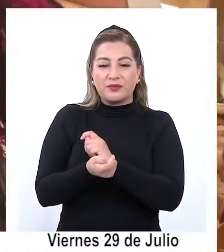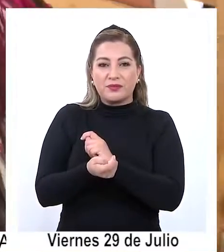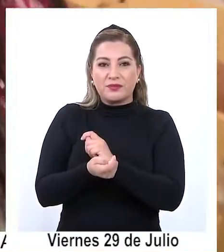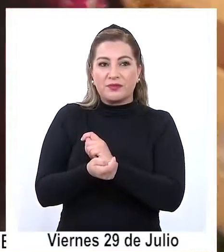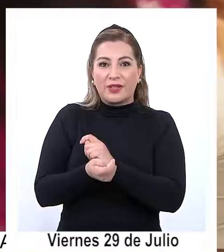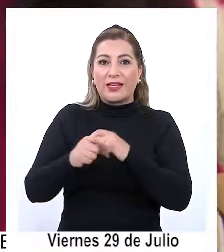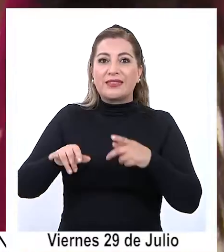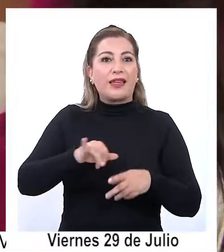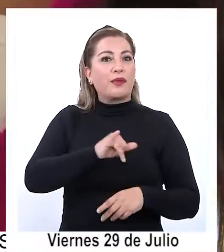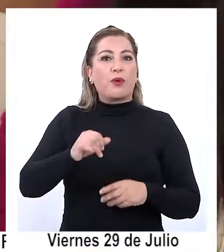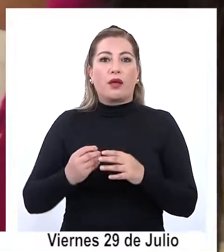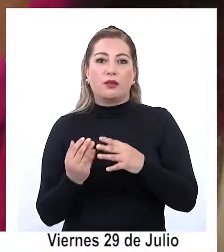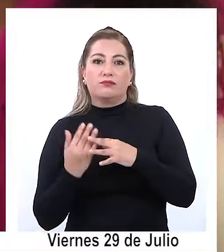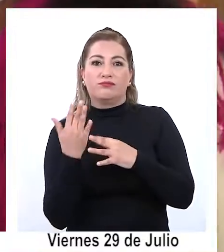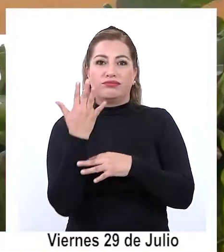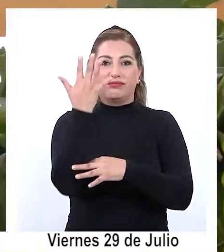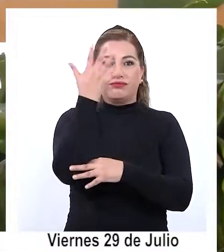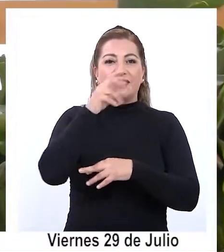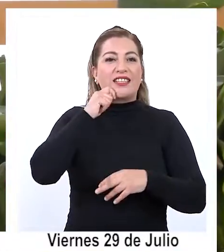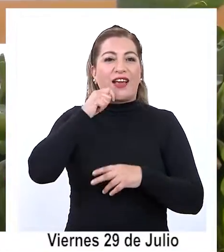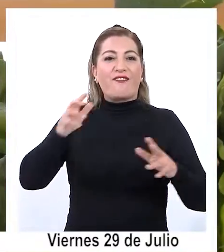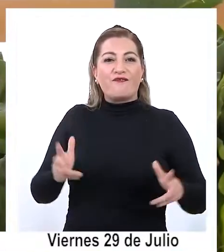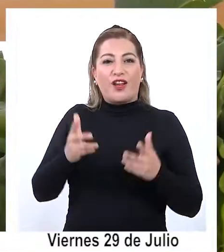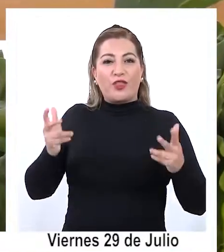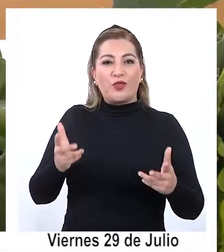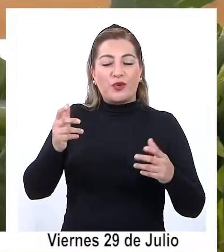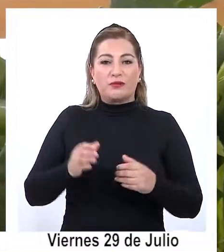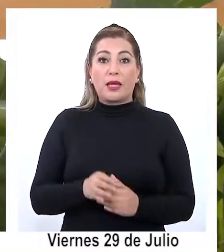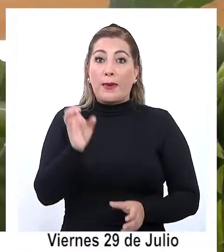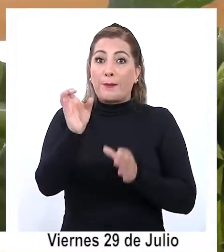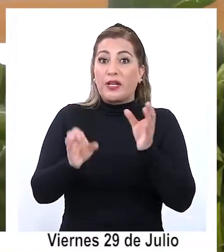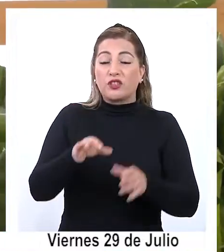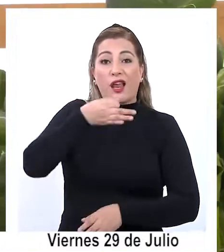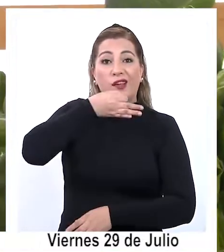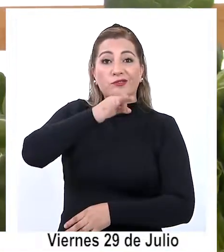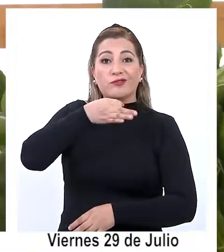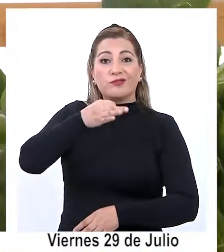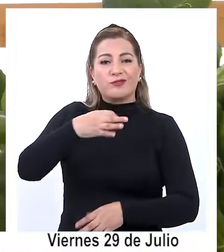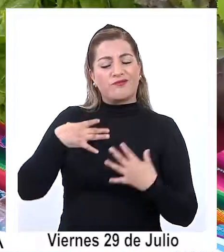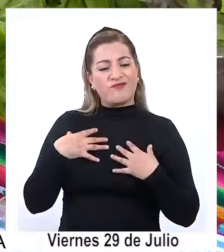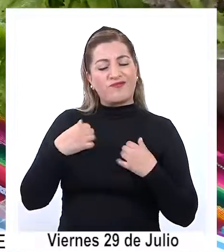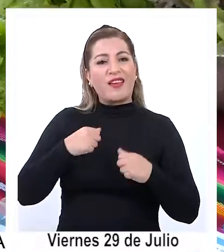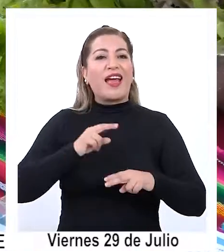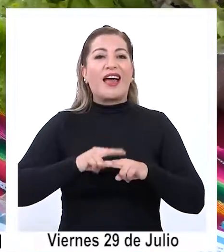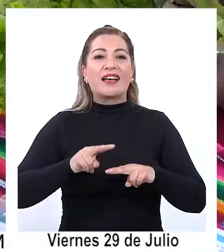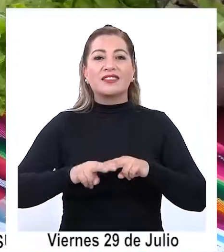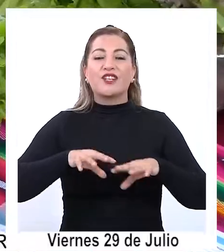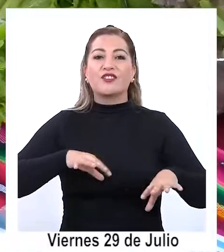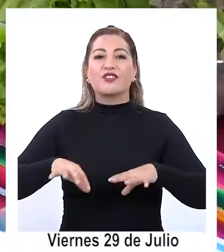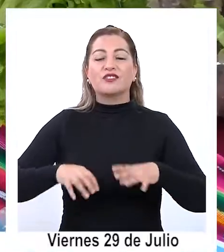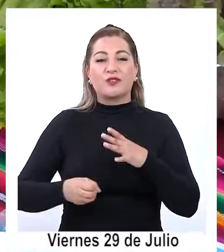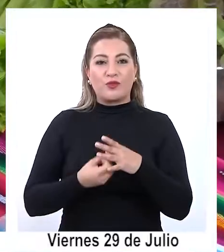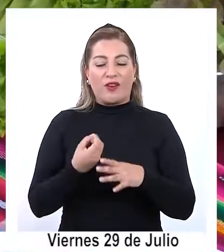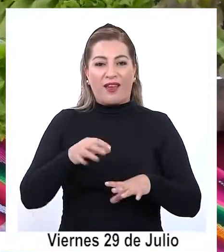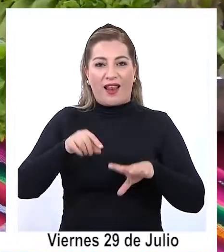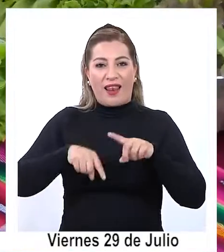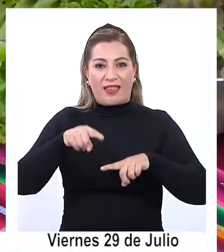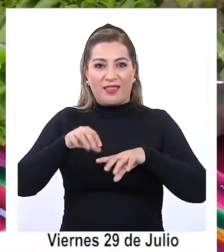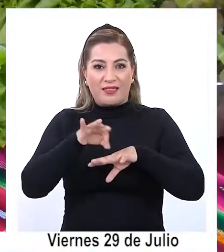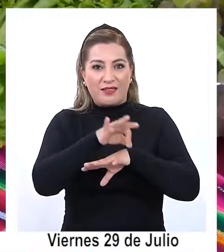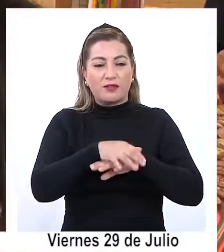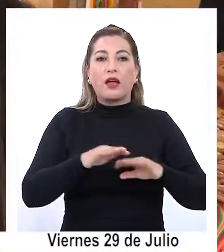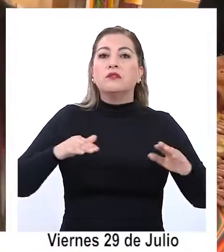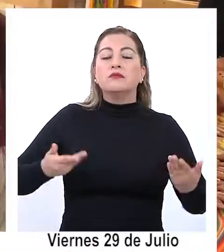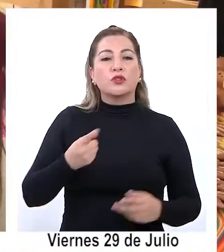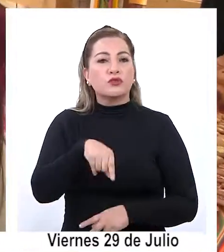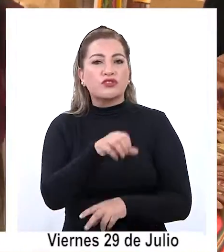estas se conviertan en verduras. Expositores que también se atreven a innovar en agricultura. En este